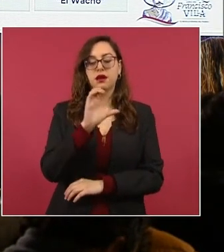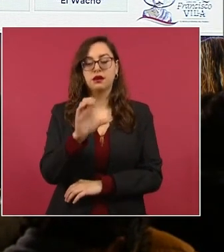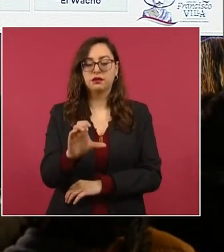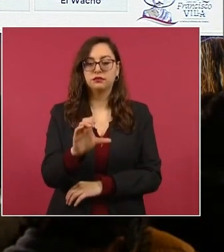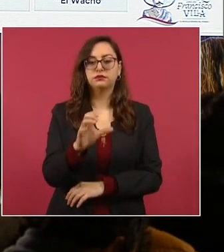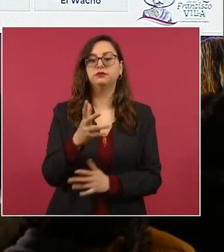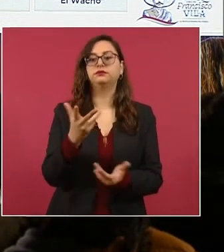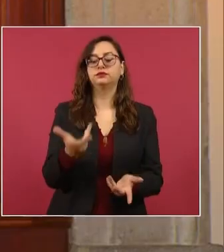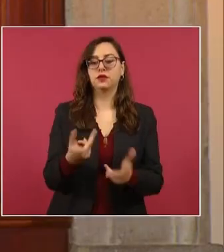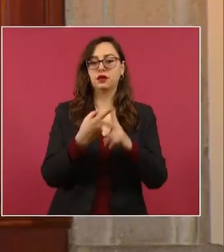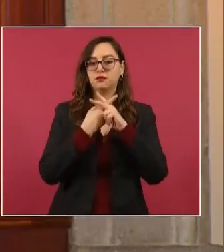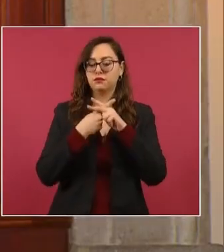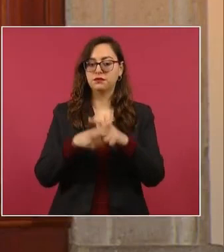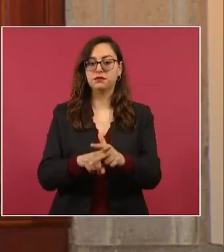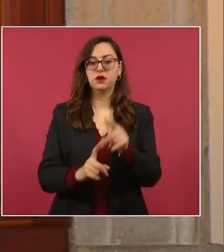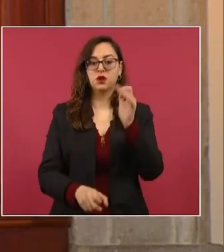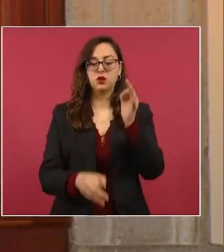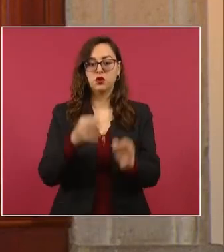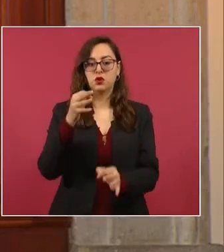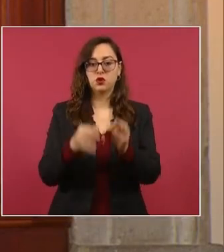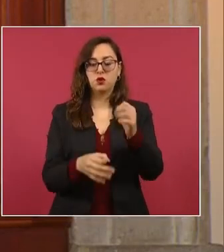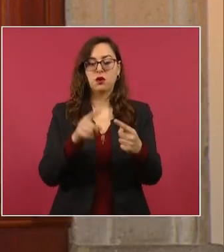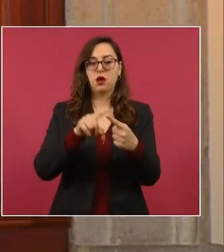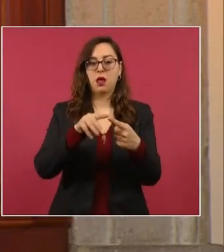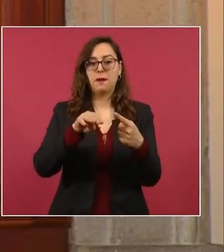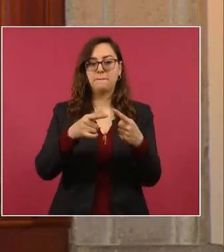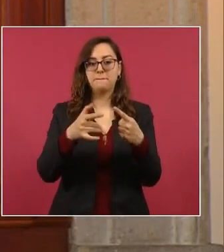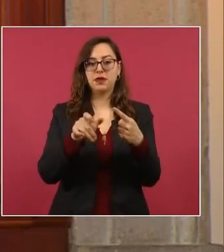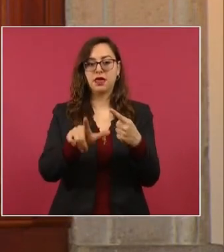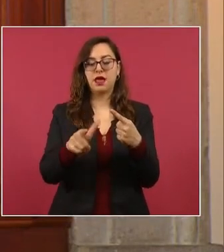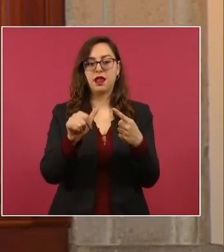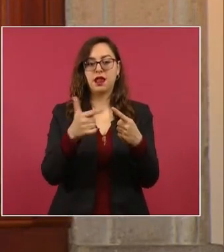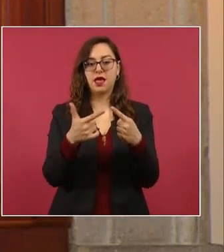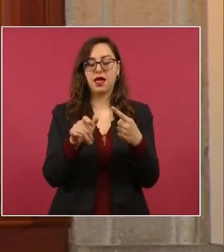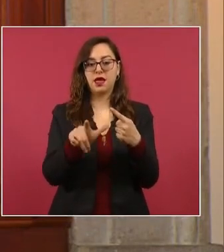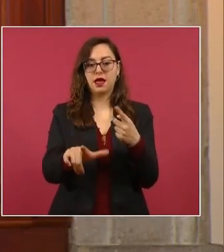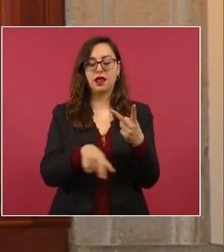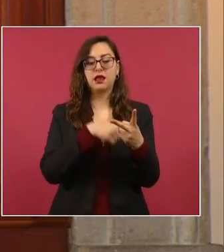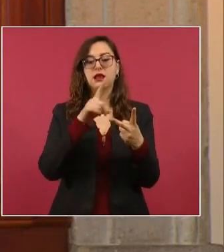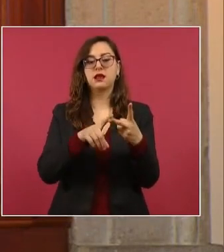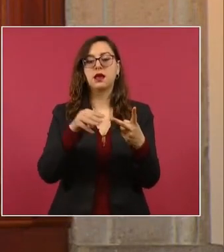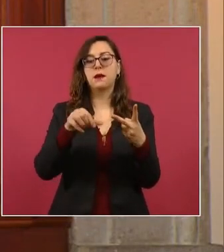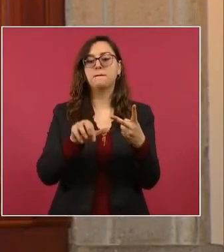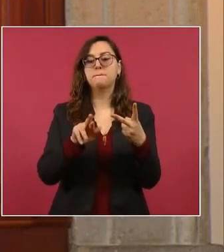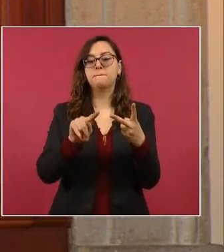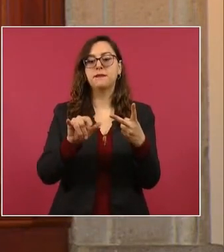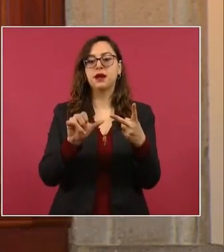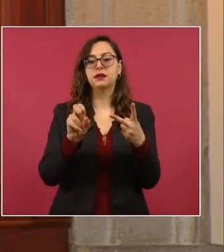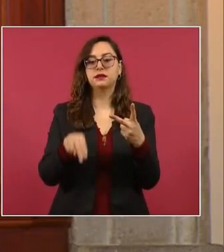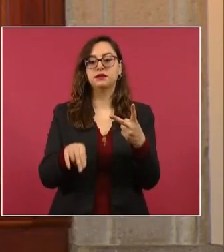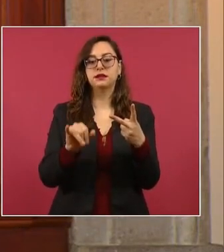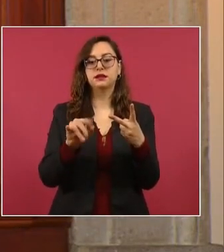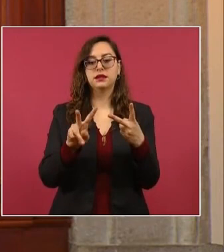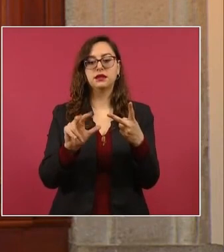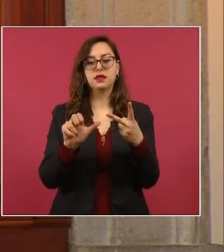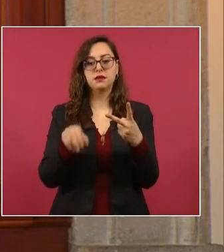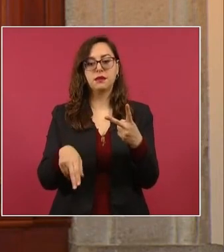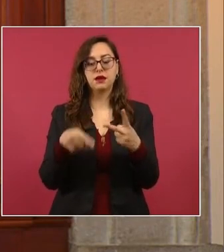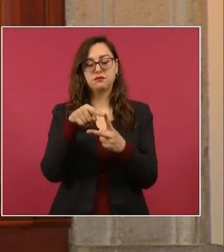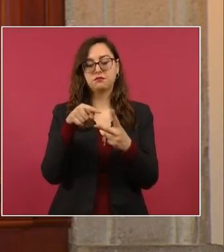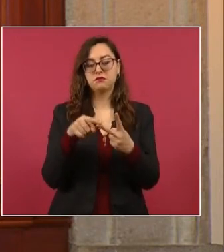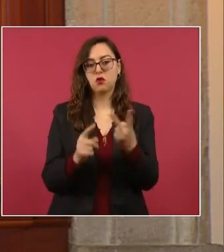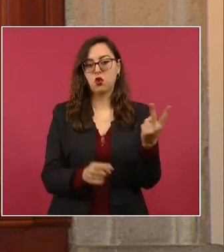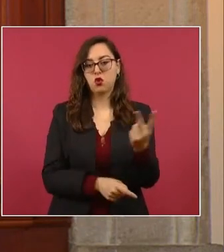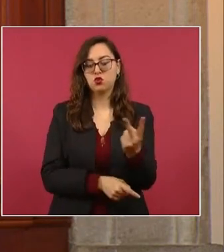estado logró vincular a proceso a Miguel Ángel N. y a Martín Iván N., todos los